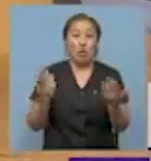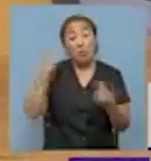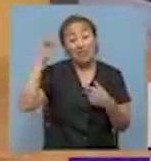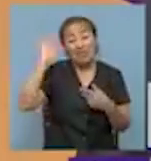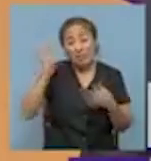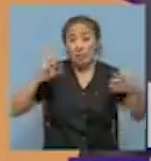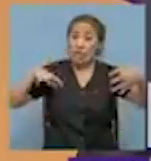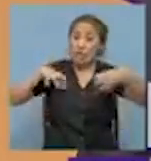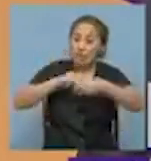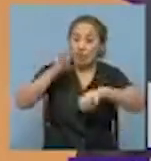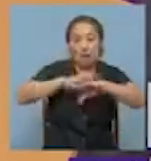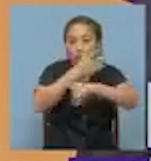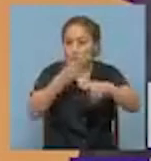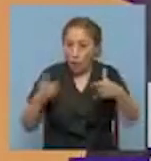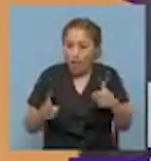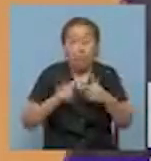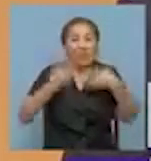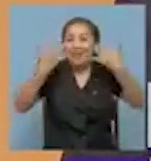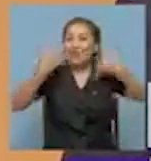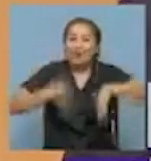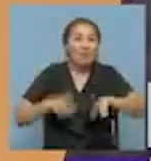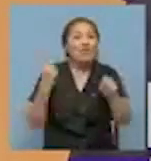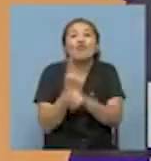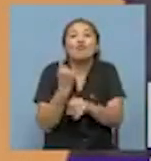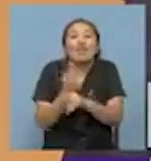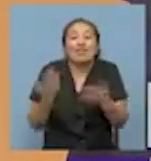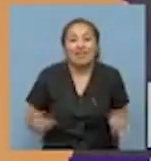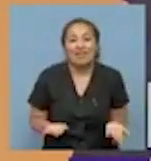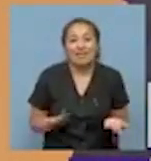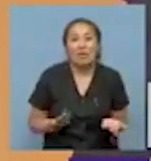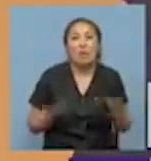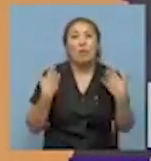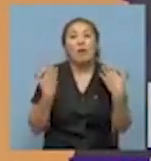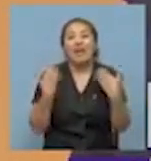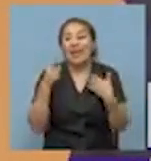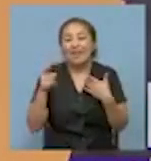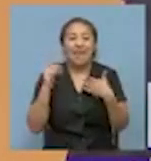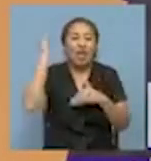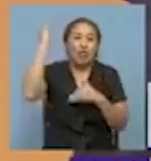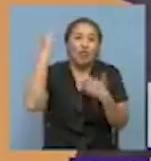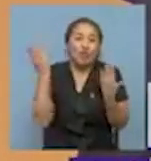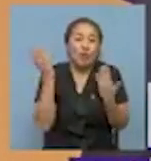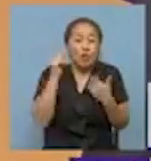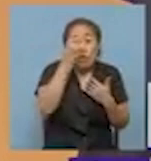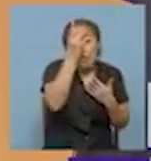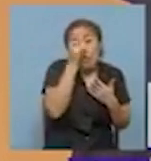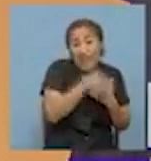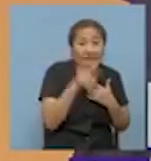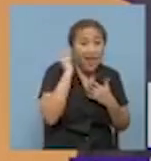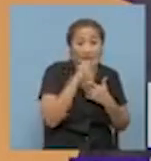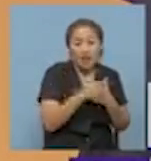pues no tiene responsabilidad porque naturalmente no está preparado para ejercer esa responsabilidad bueno a un niño que tiene 12 años